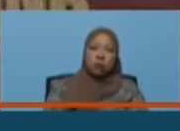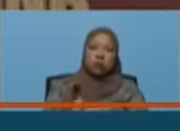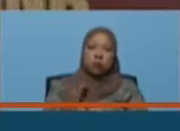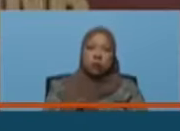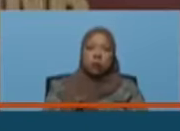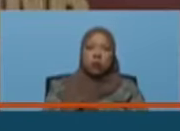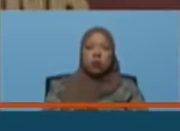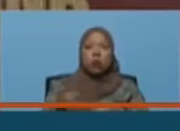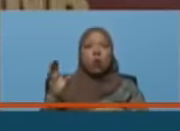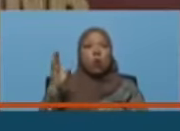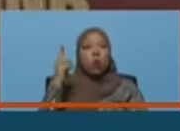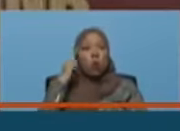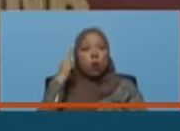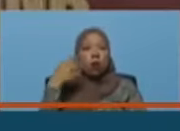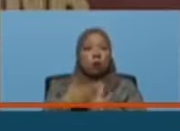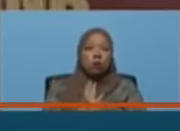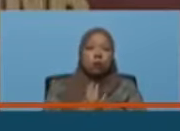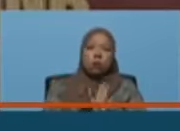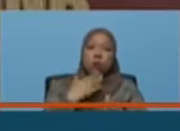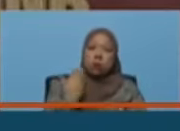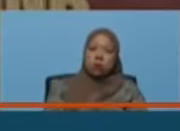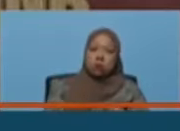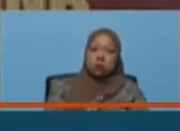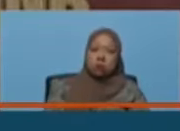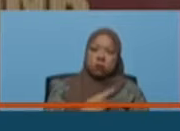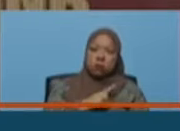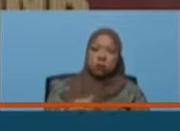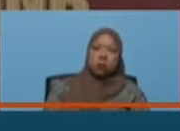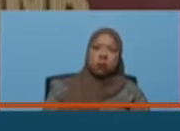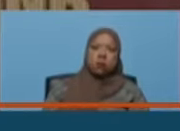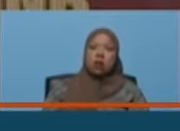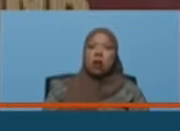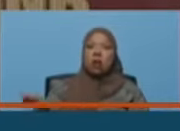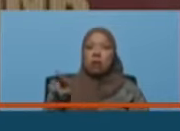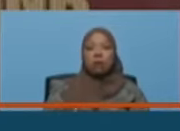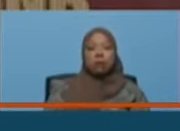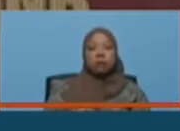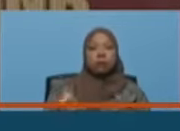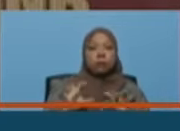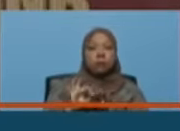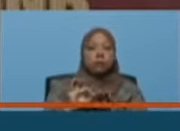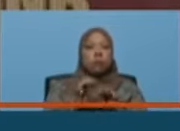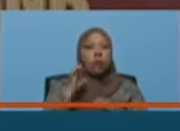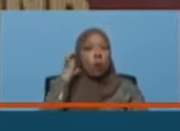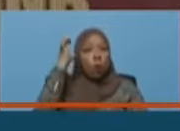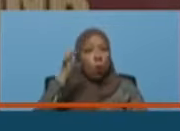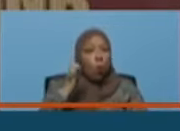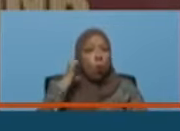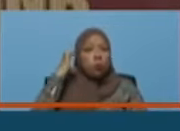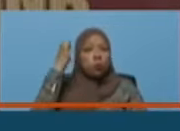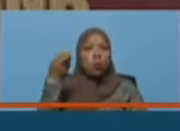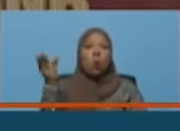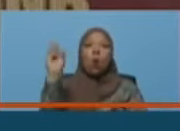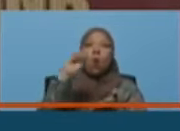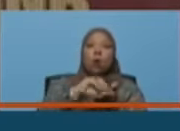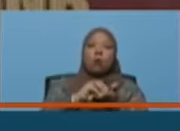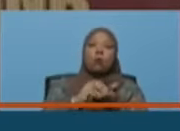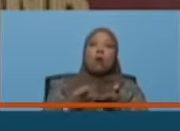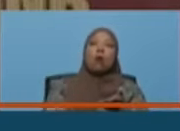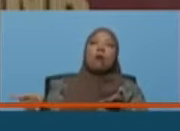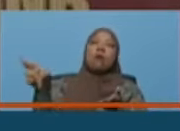no se ha conocido estos testimonios y se sigue repitiendo yy la Unión Europea otra vez saca su